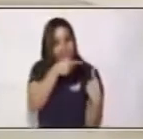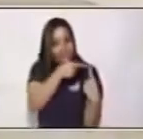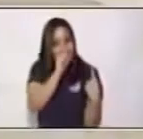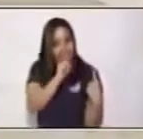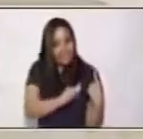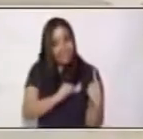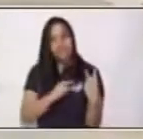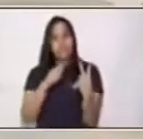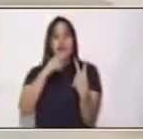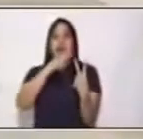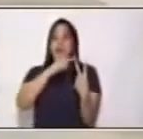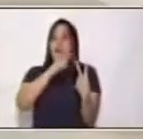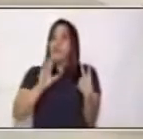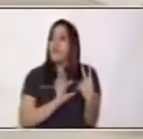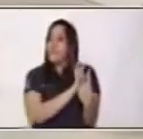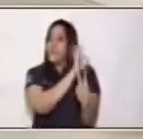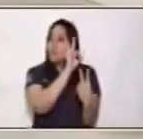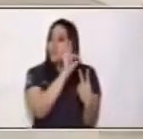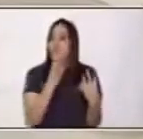La raíz cúbica de